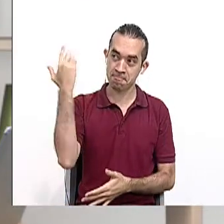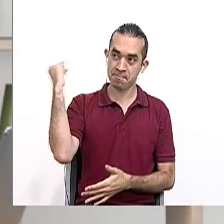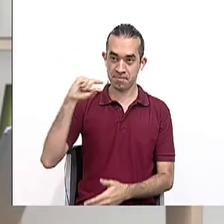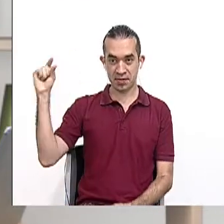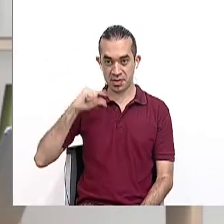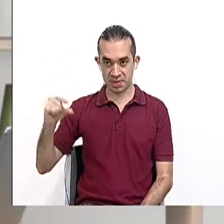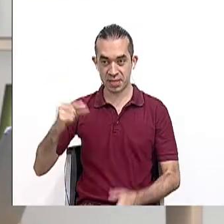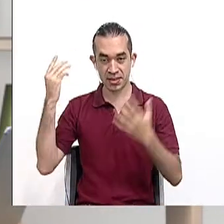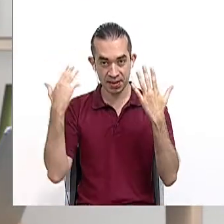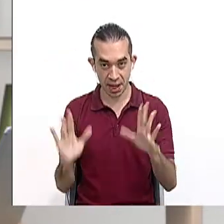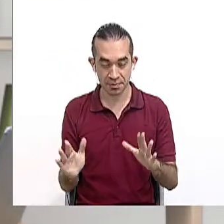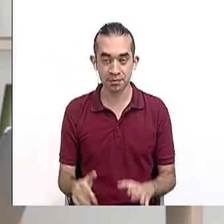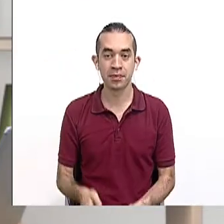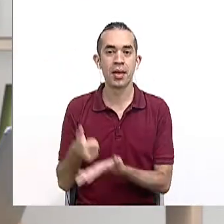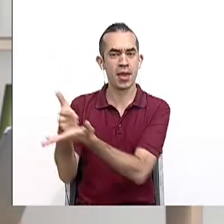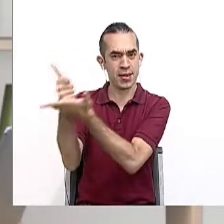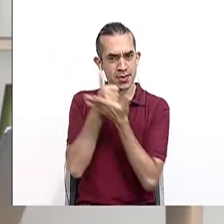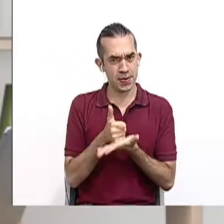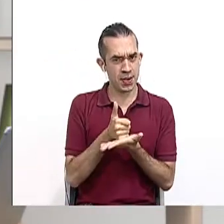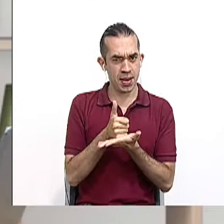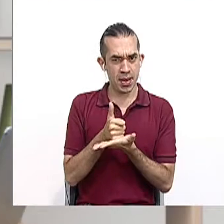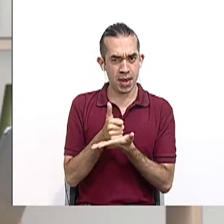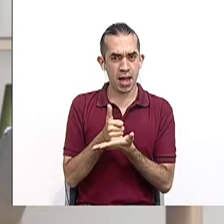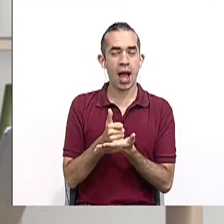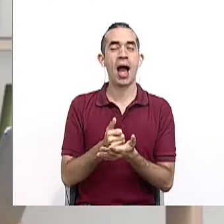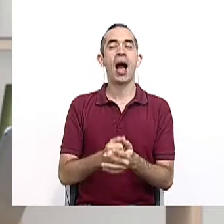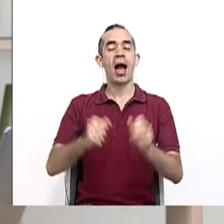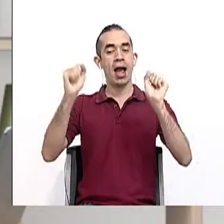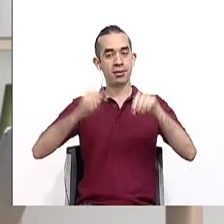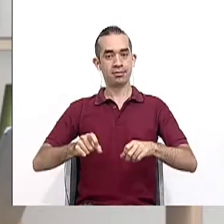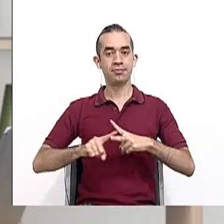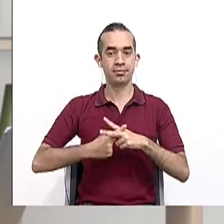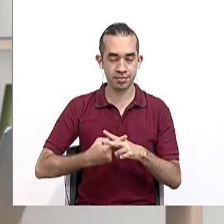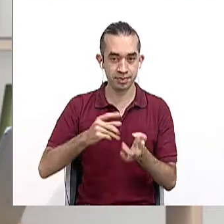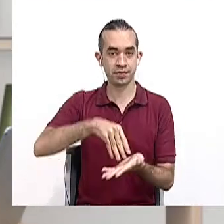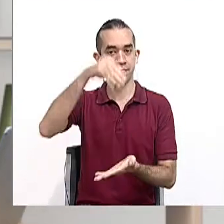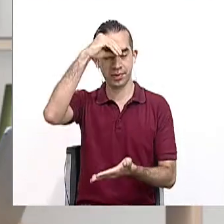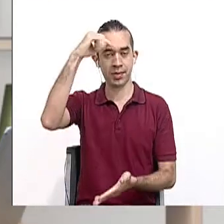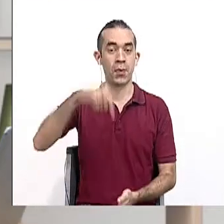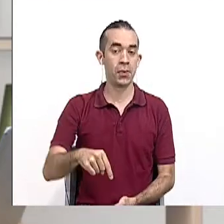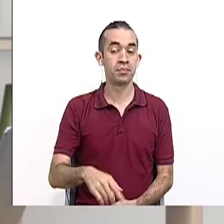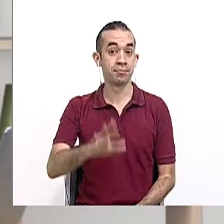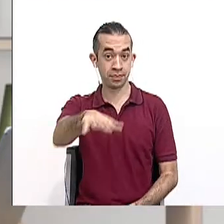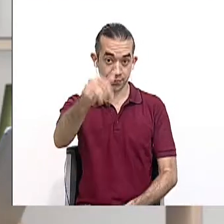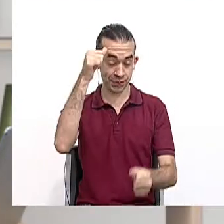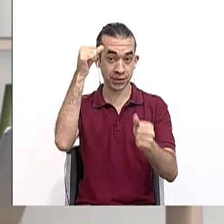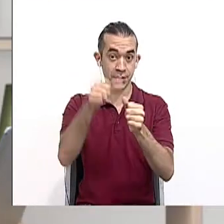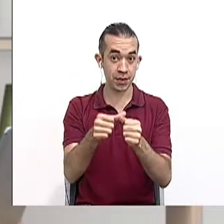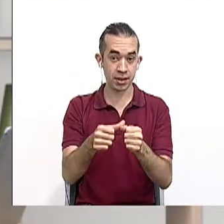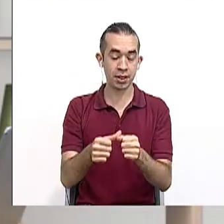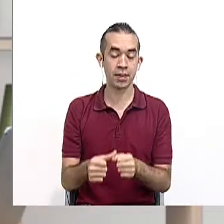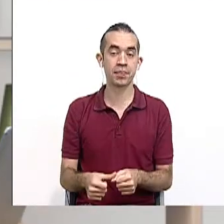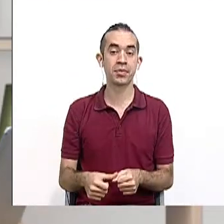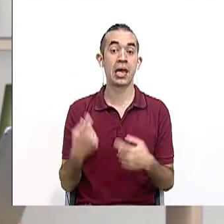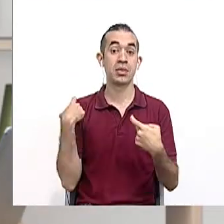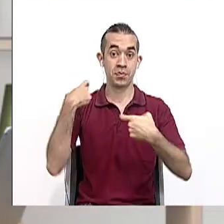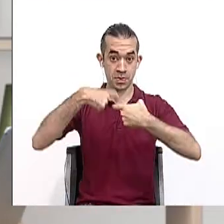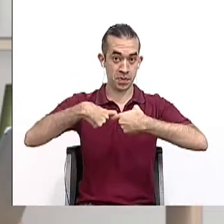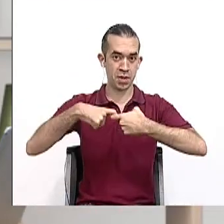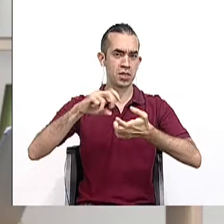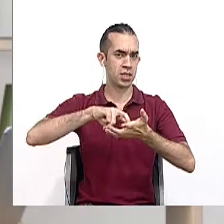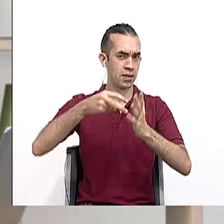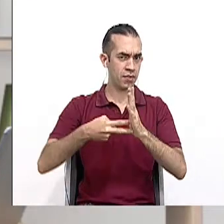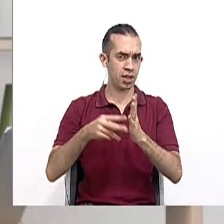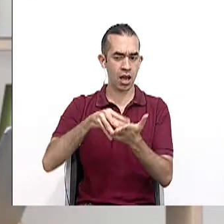anteriores. Nos va a ayudar a iniciar nuestro aprendizaje de hoy. Y es que, recuerden, en español no solamente aprendemos para una